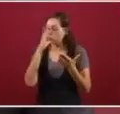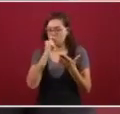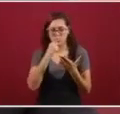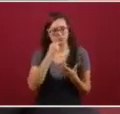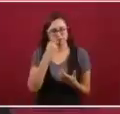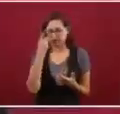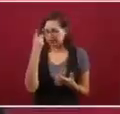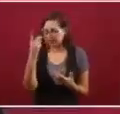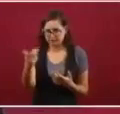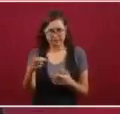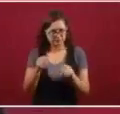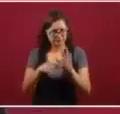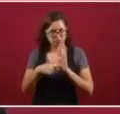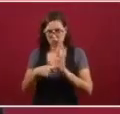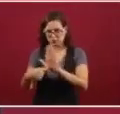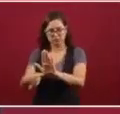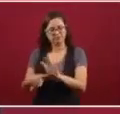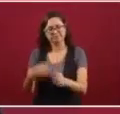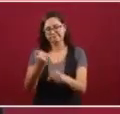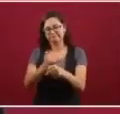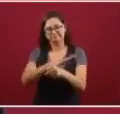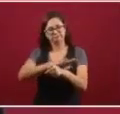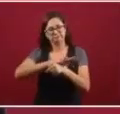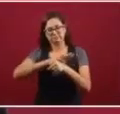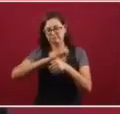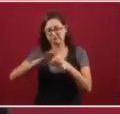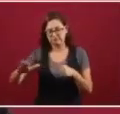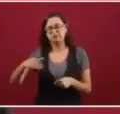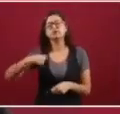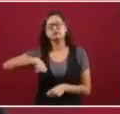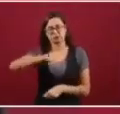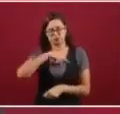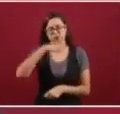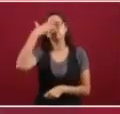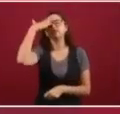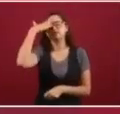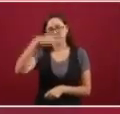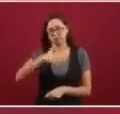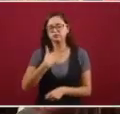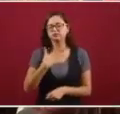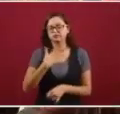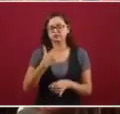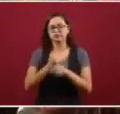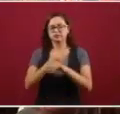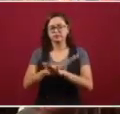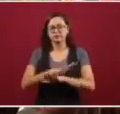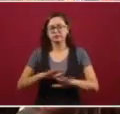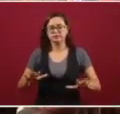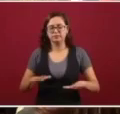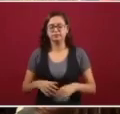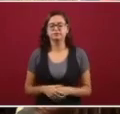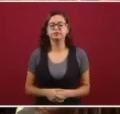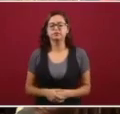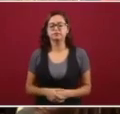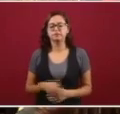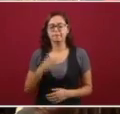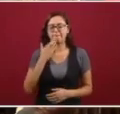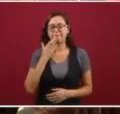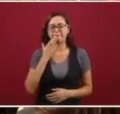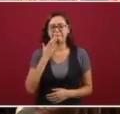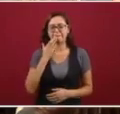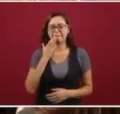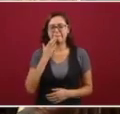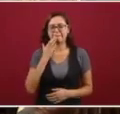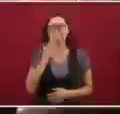Sí sabemos lo que sucede y en este caso tenemos toda la información. Jerusalem Post dice que se trata de la